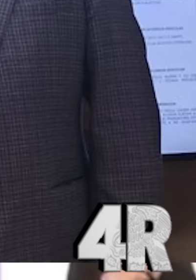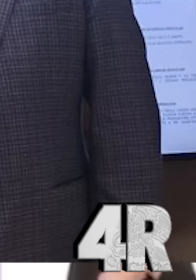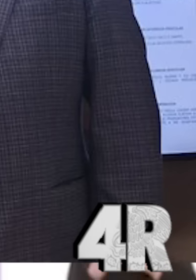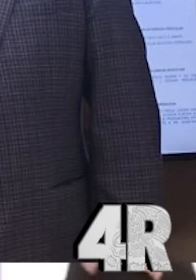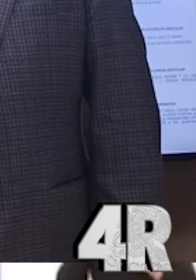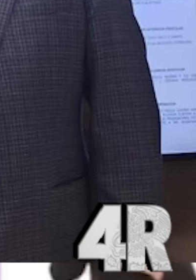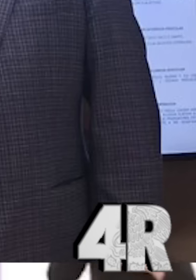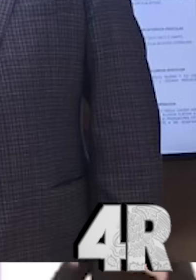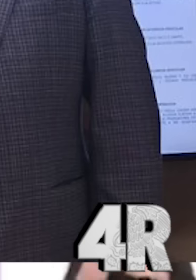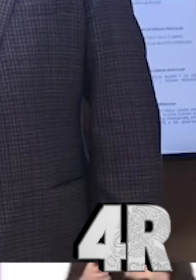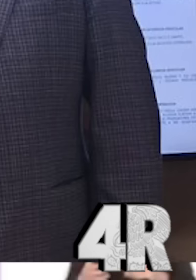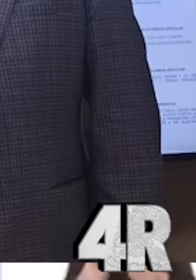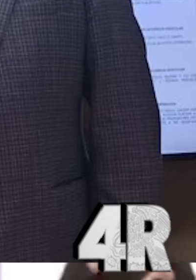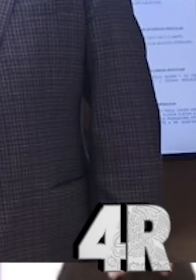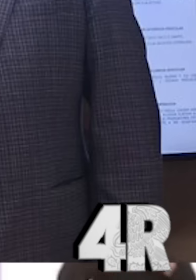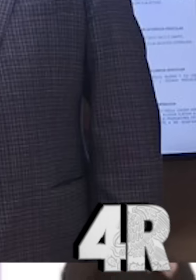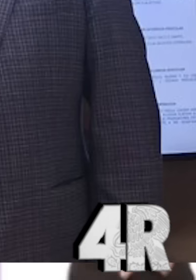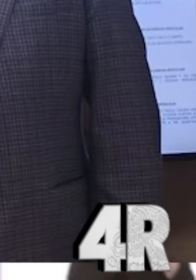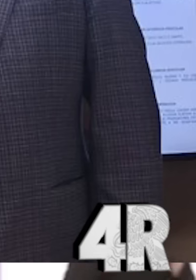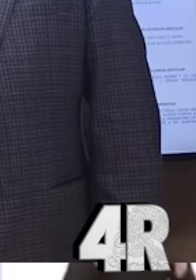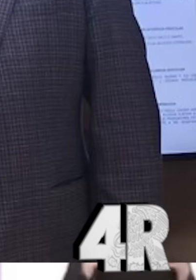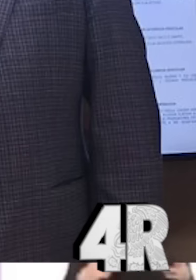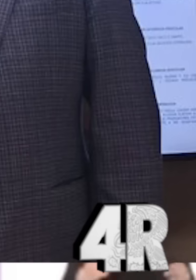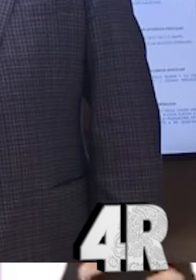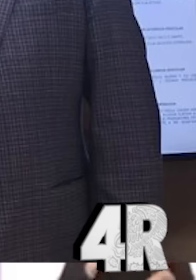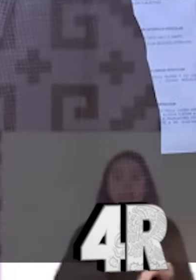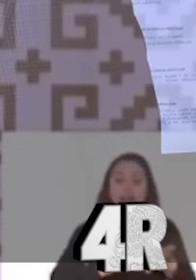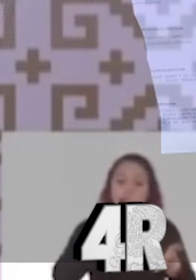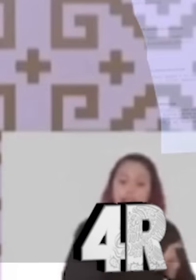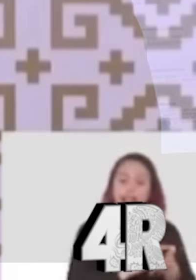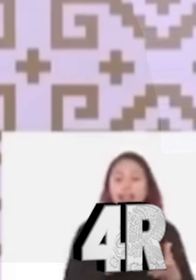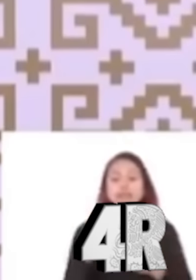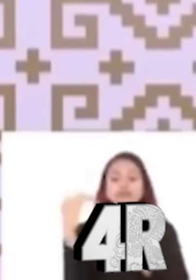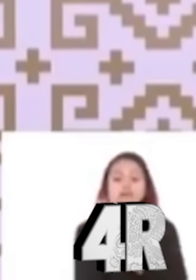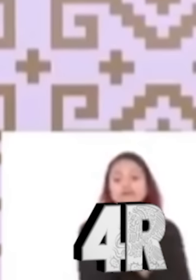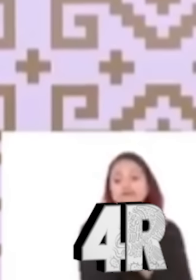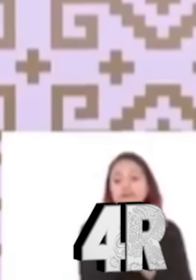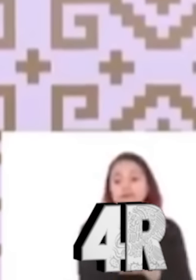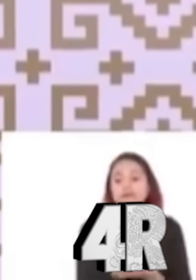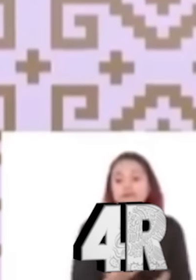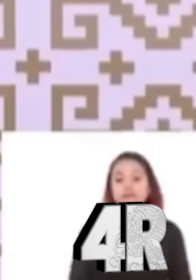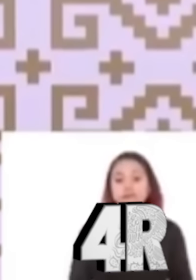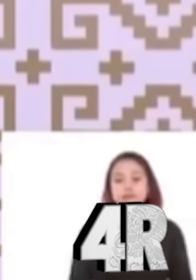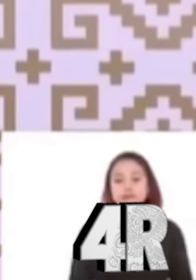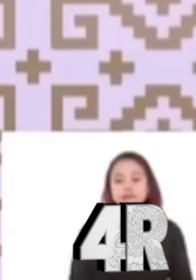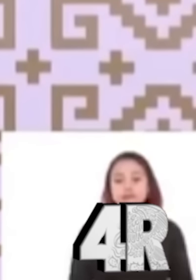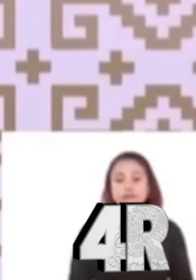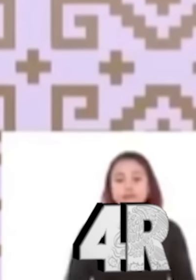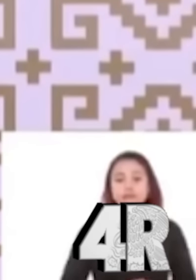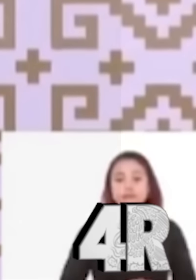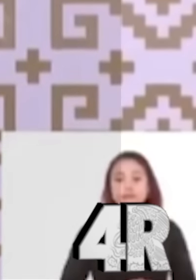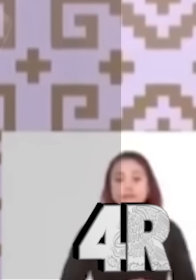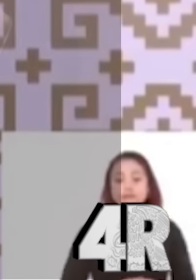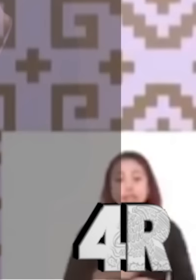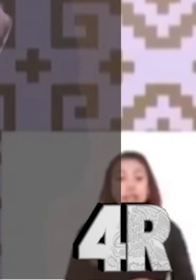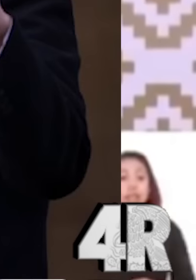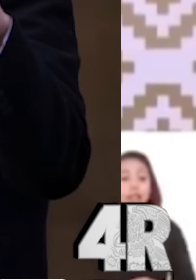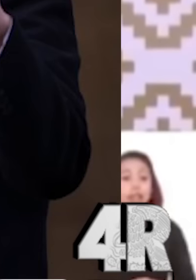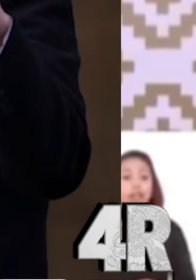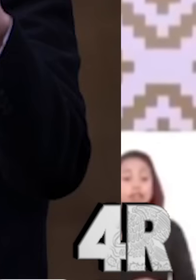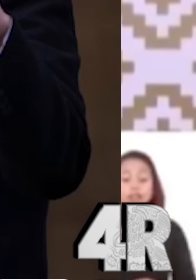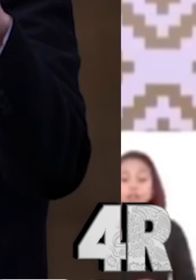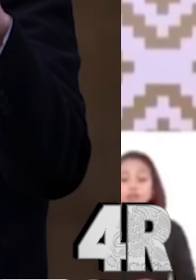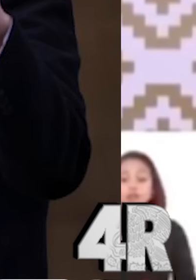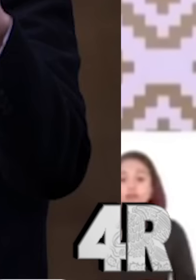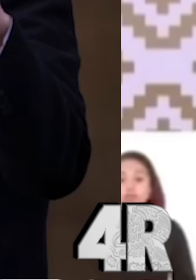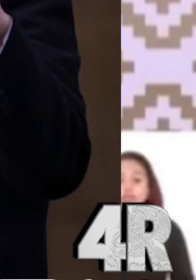en claro que ella inclusive sería un tipo de consejera para esta fiscalía. De alguna manera siempre estaría cercana y